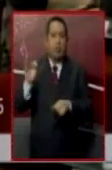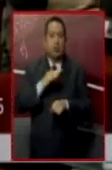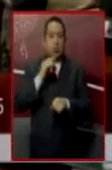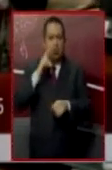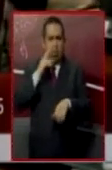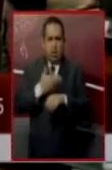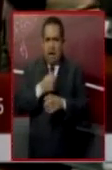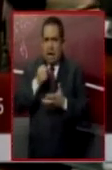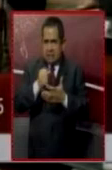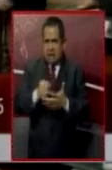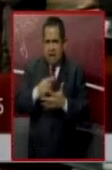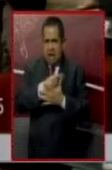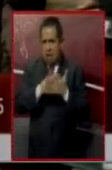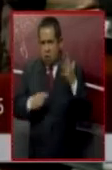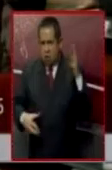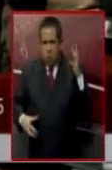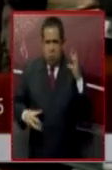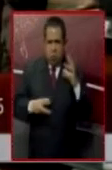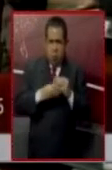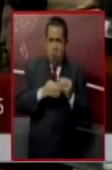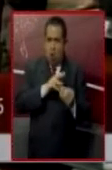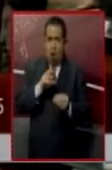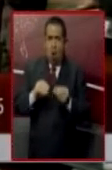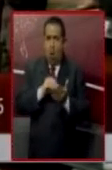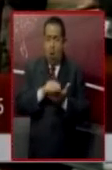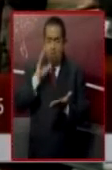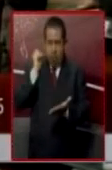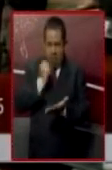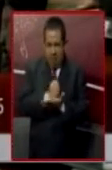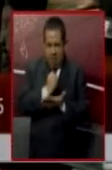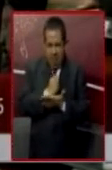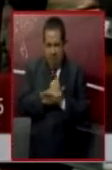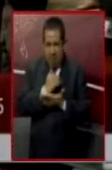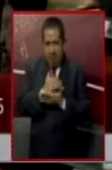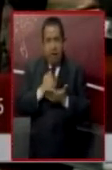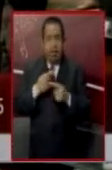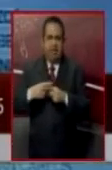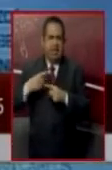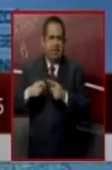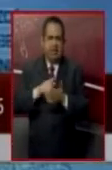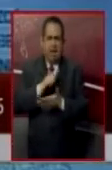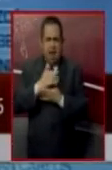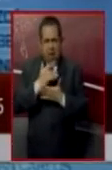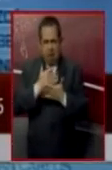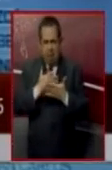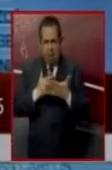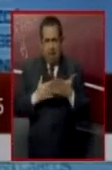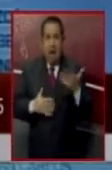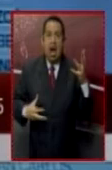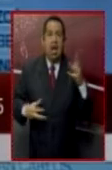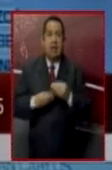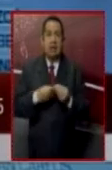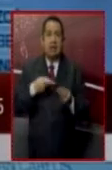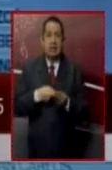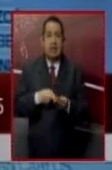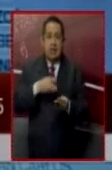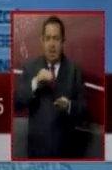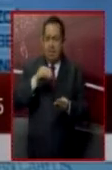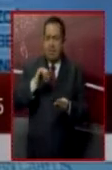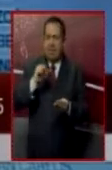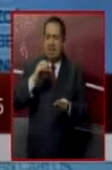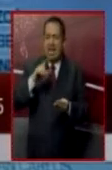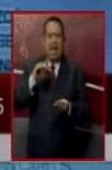Presupuesto y Responsabilidad Hacendaria. Como vemos, este paquete de reformas a distintas leyes es lo que se denomina miscelánea